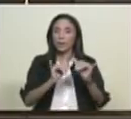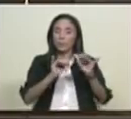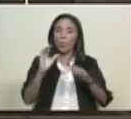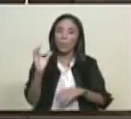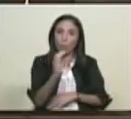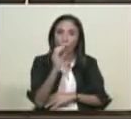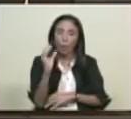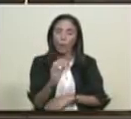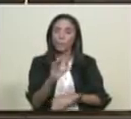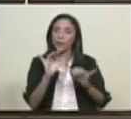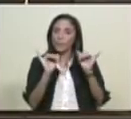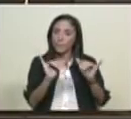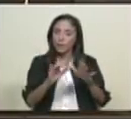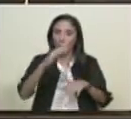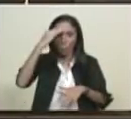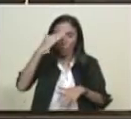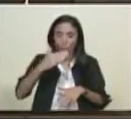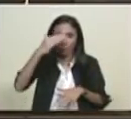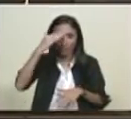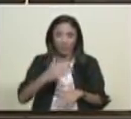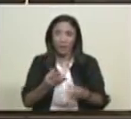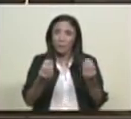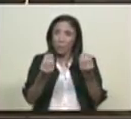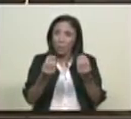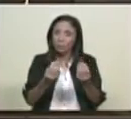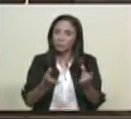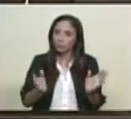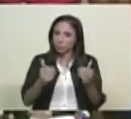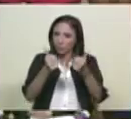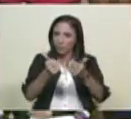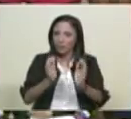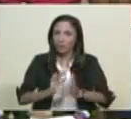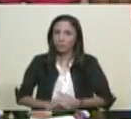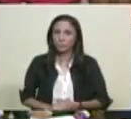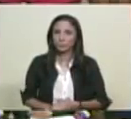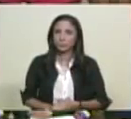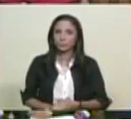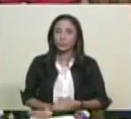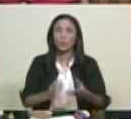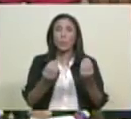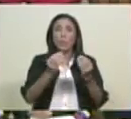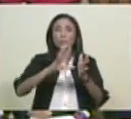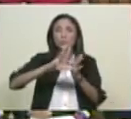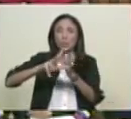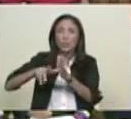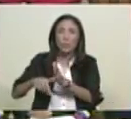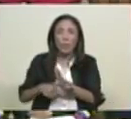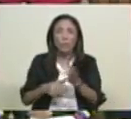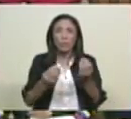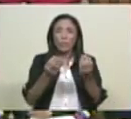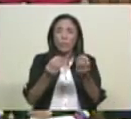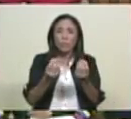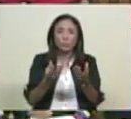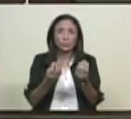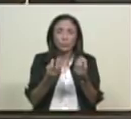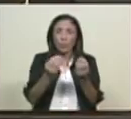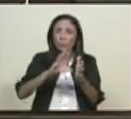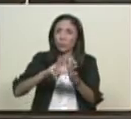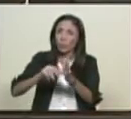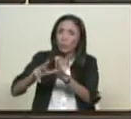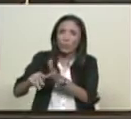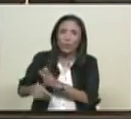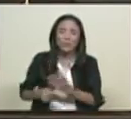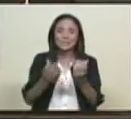refuercen su presencia policial, militar, mucho contrabandista. Se roban el dinero de